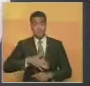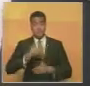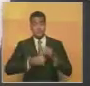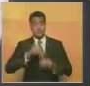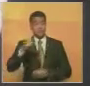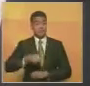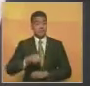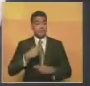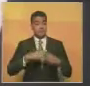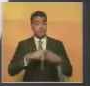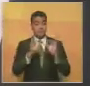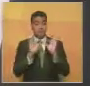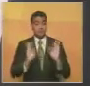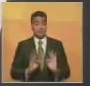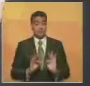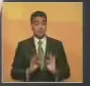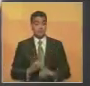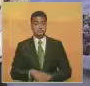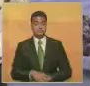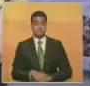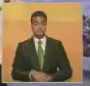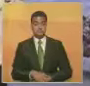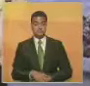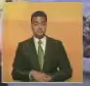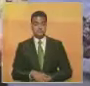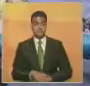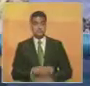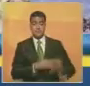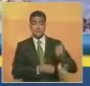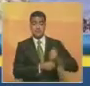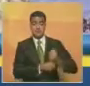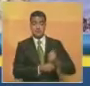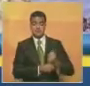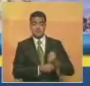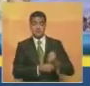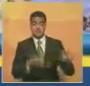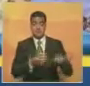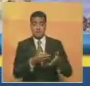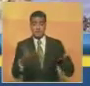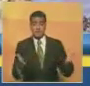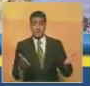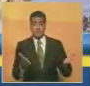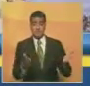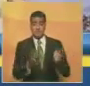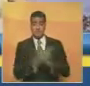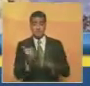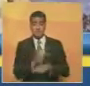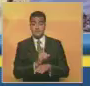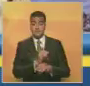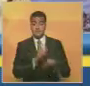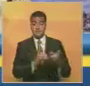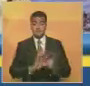de alguna u otra manera en este país. Esperando que este puente que recién se está abriendo y se estreche prontamente entre